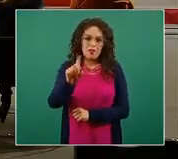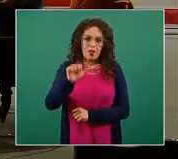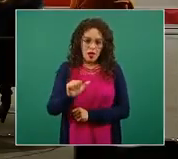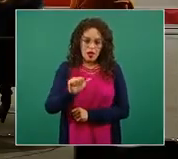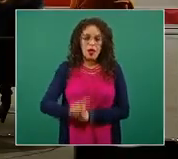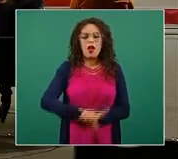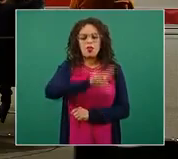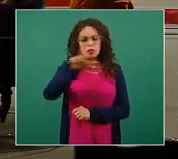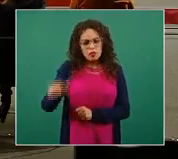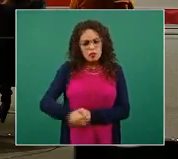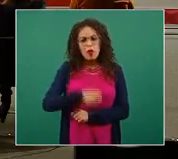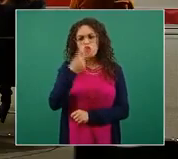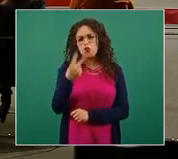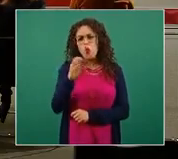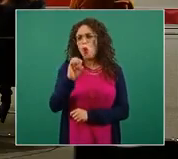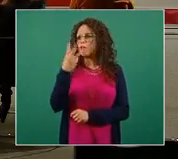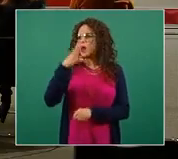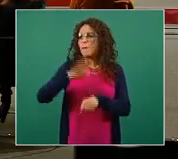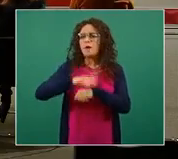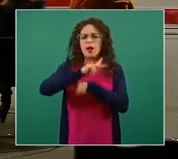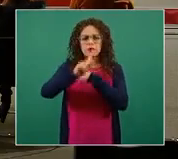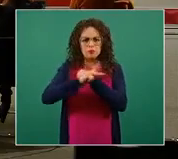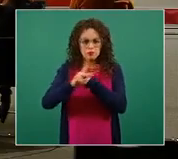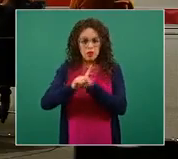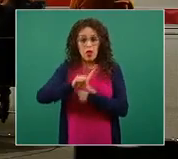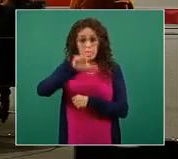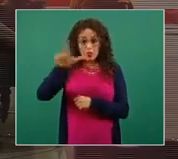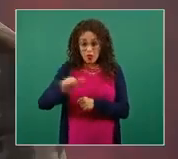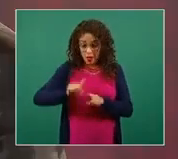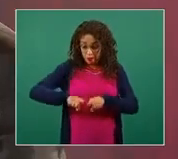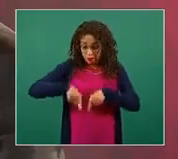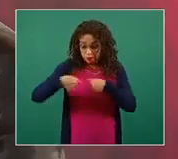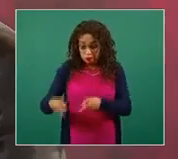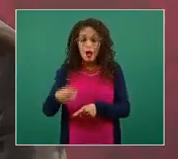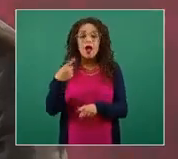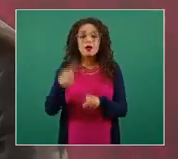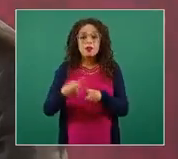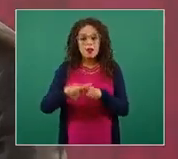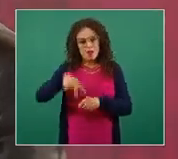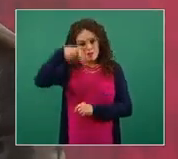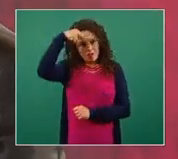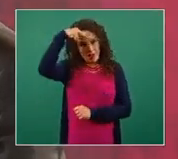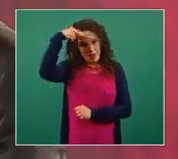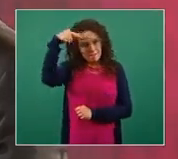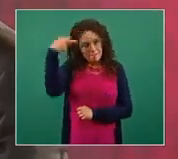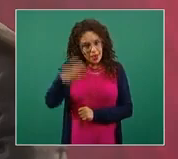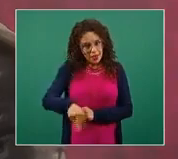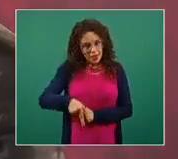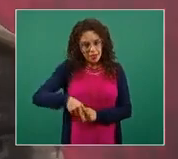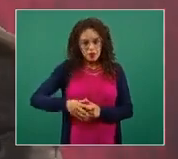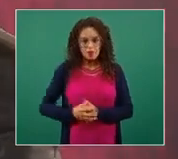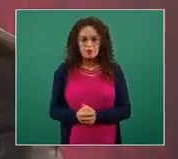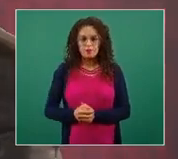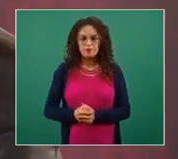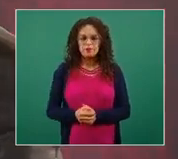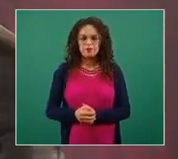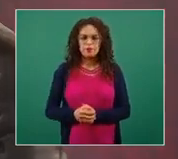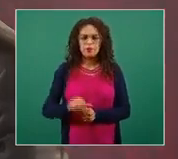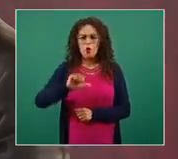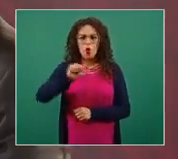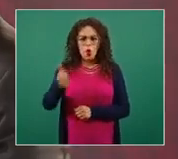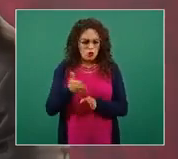otros dos o tres países y enseguida siguió México. Bahrein era uno de los países, no recuerdo en este momento cuáles fueron